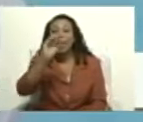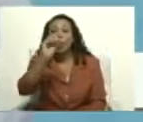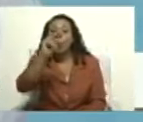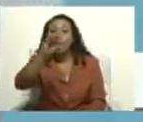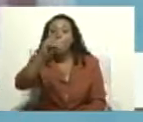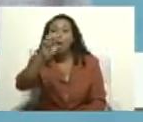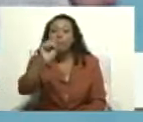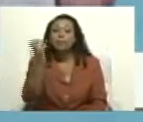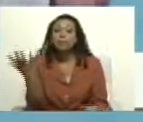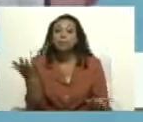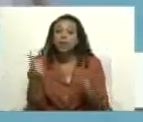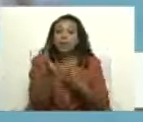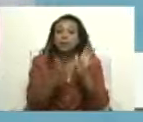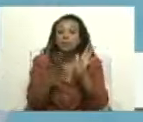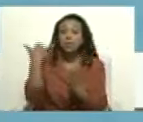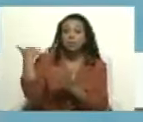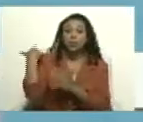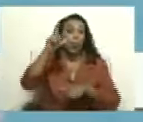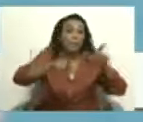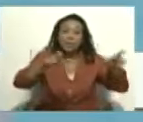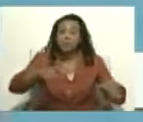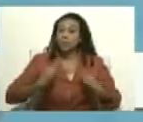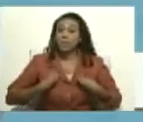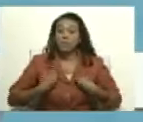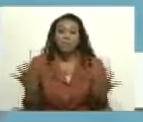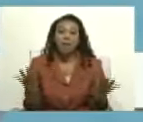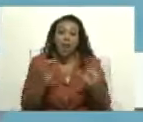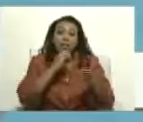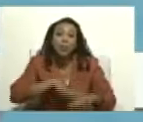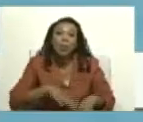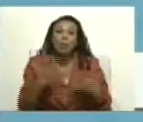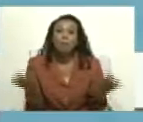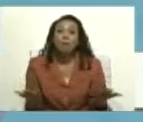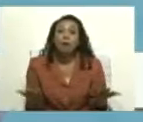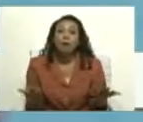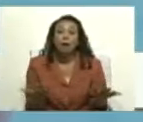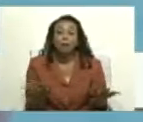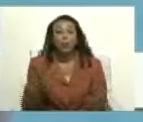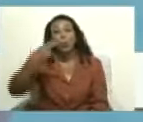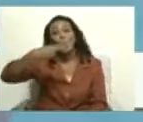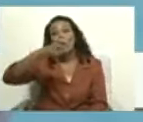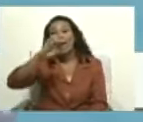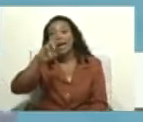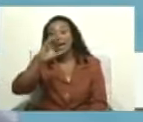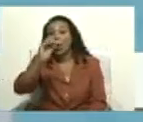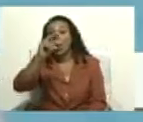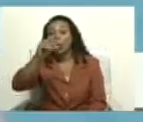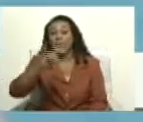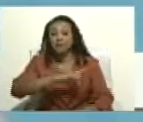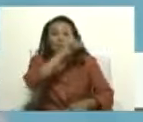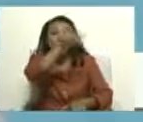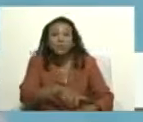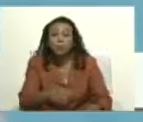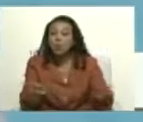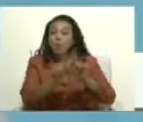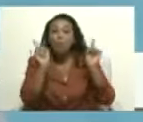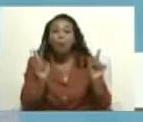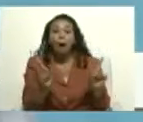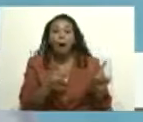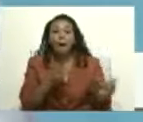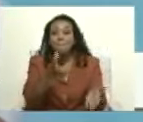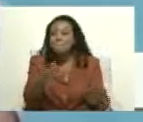Herodes, yo no sé si Herodes existió o no, pero lo que estamos viendo es un Herodes poderosísimo